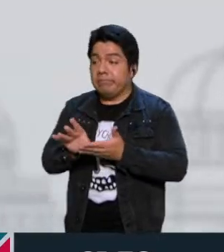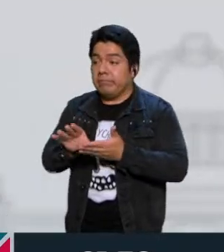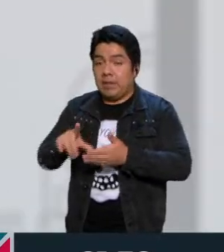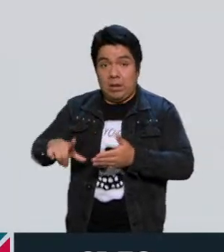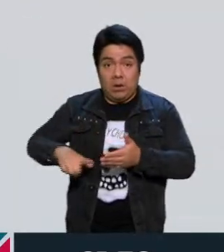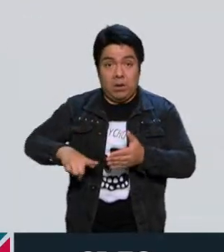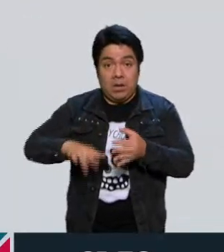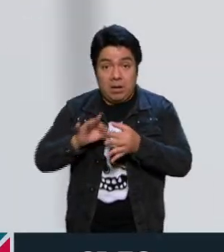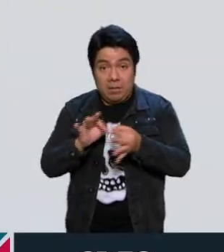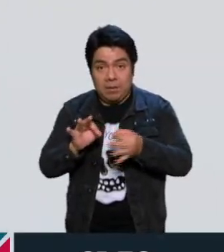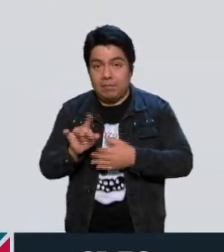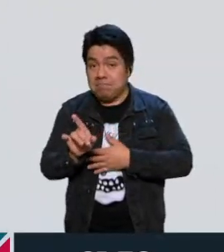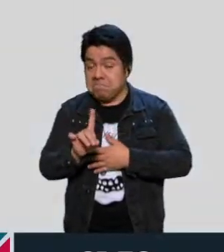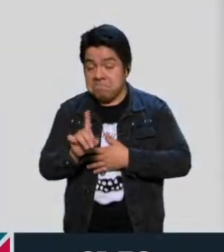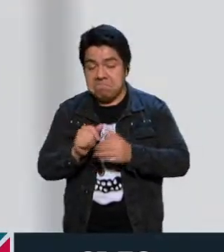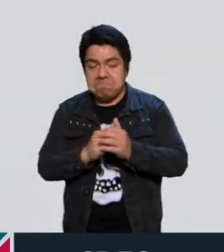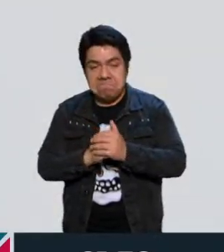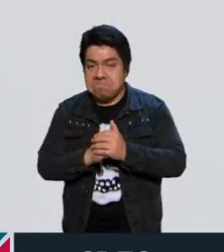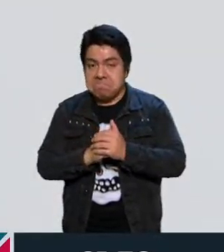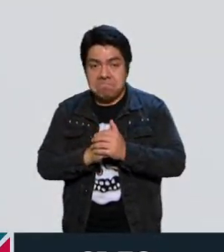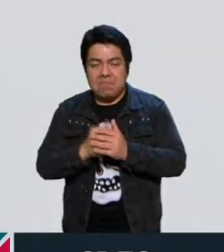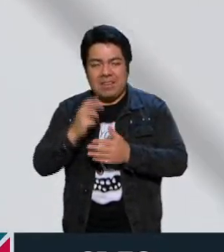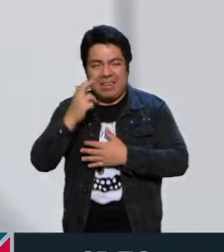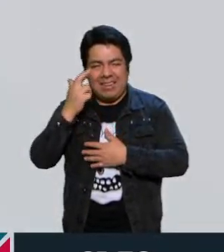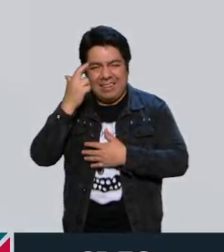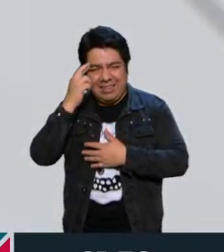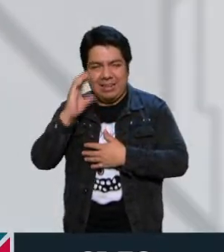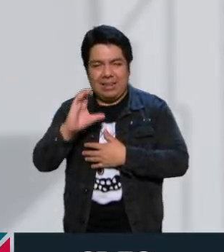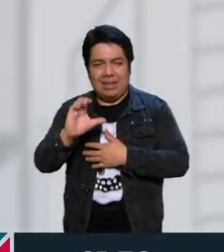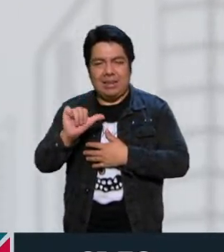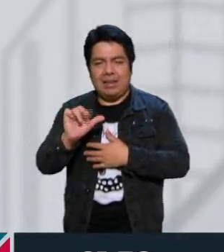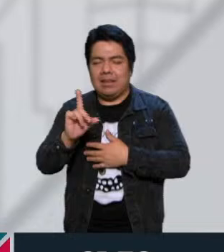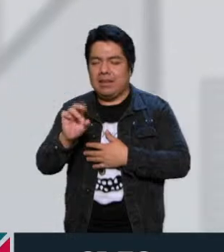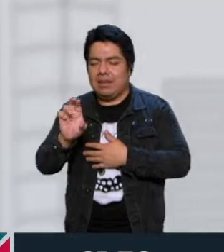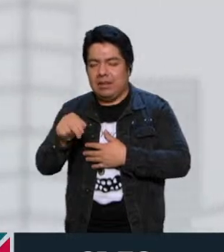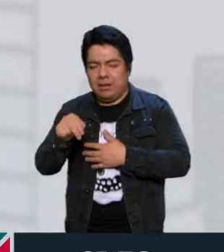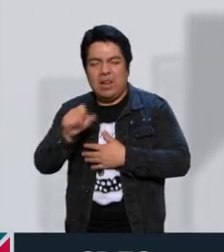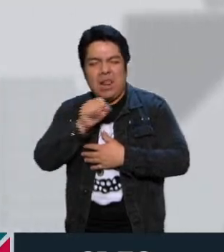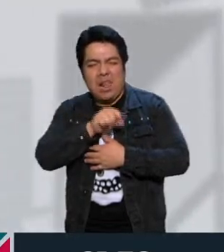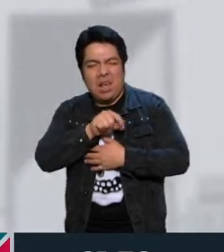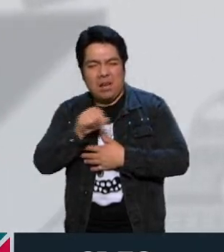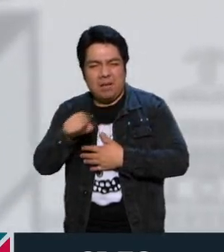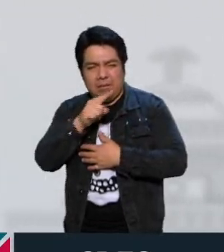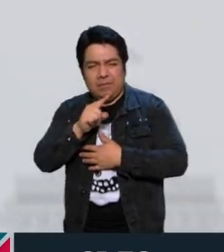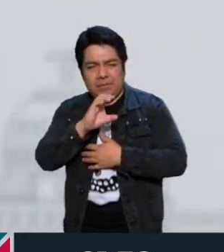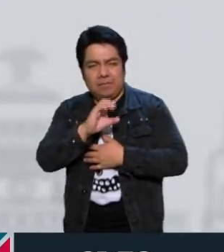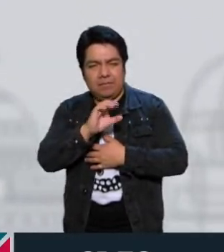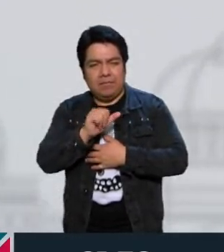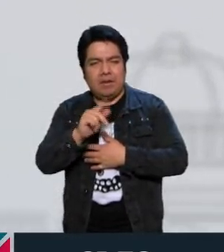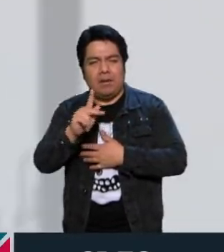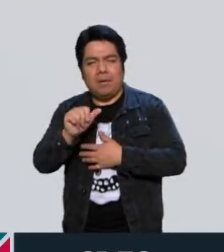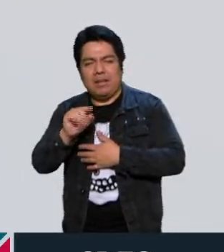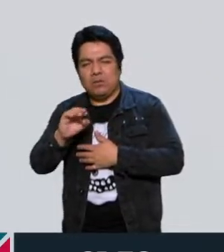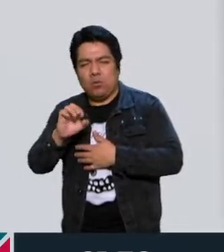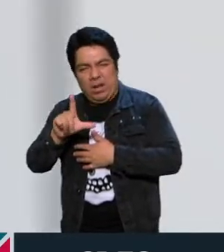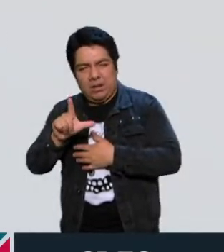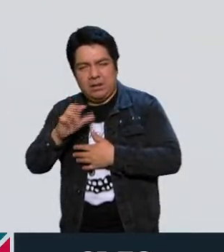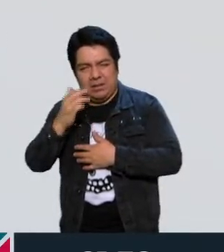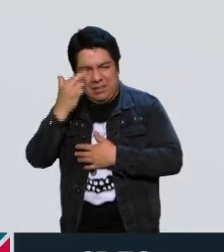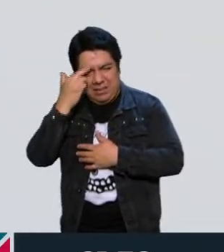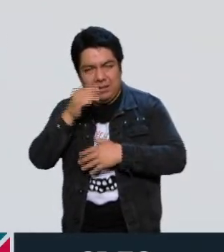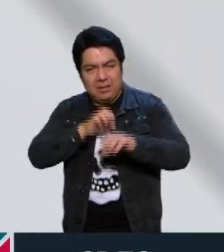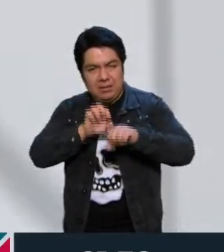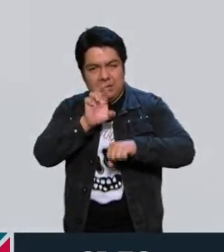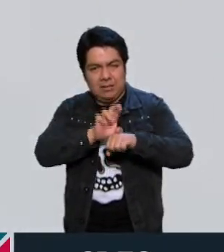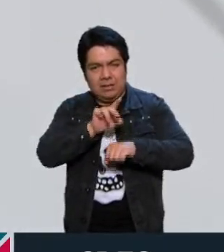dar explicaciones. Ya recordarás que Calderón sí hizo algo parecido con Carlos Pascual, el embajador estadounidense